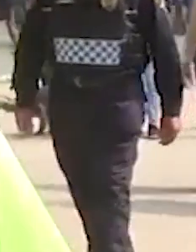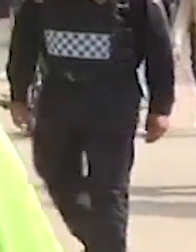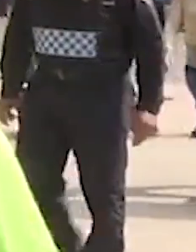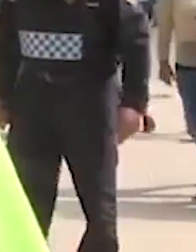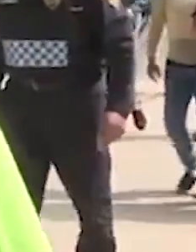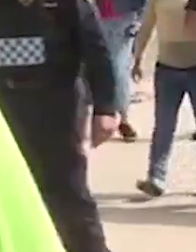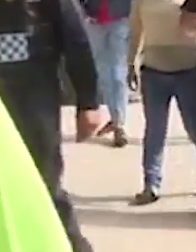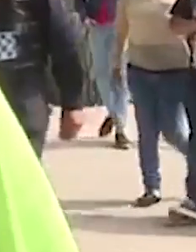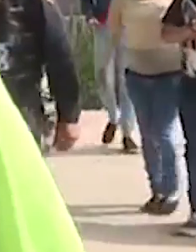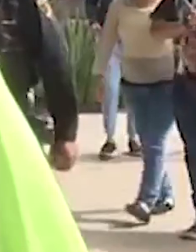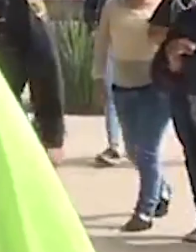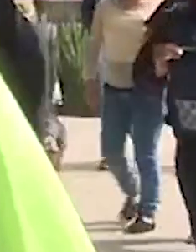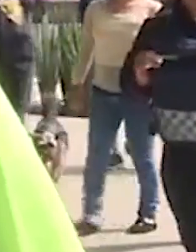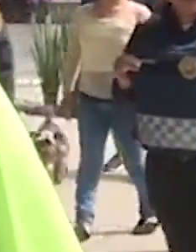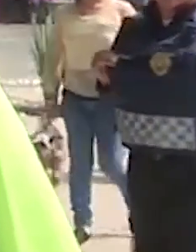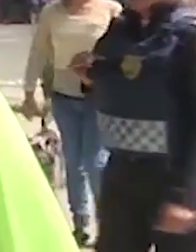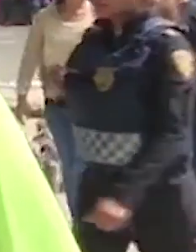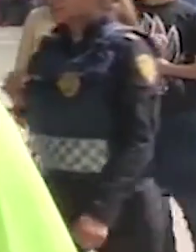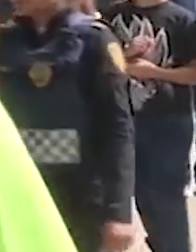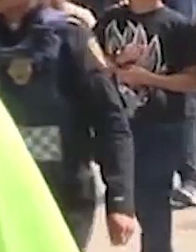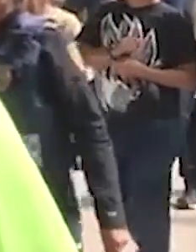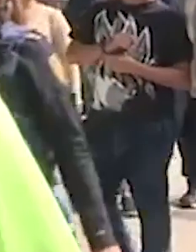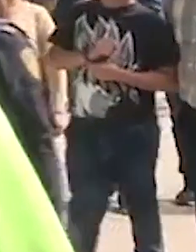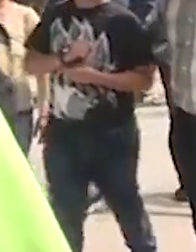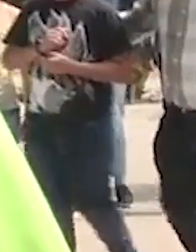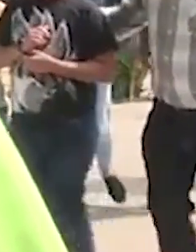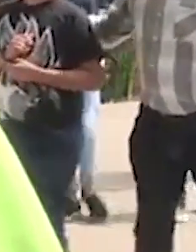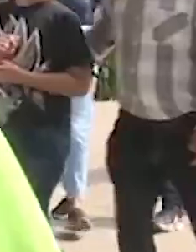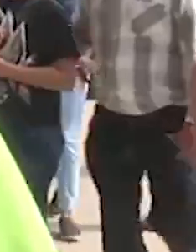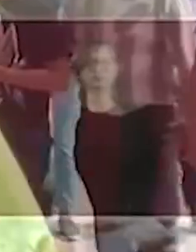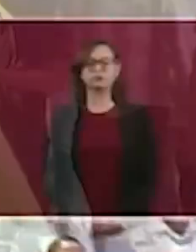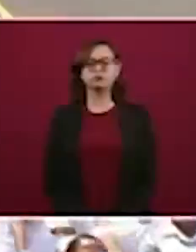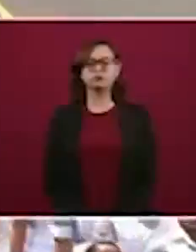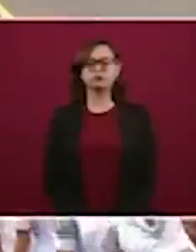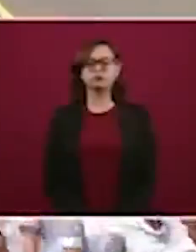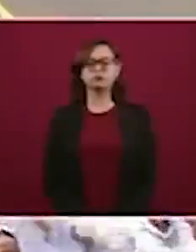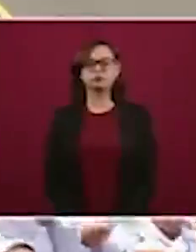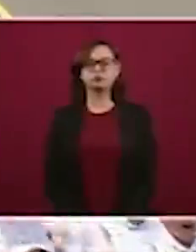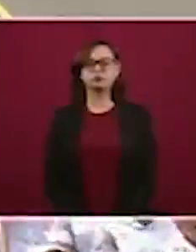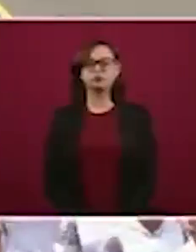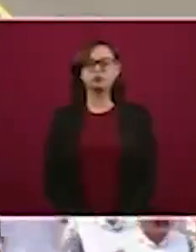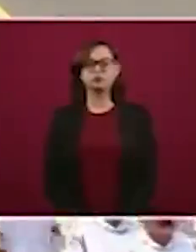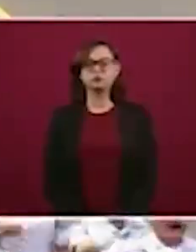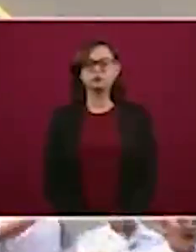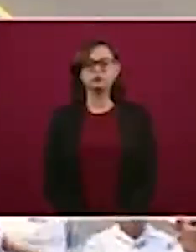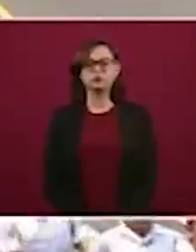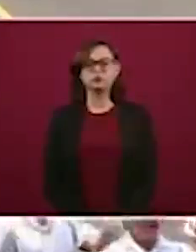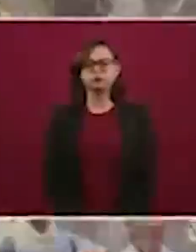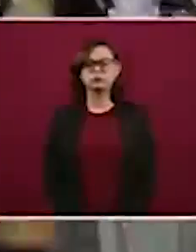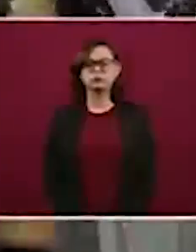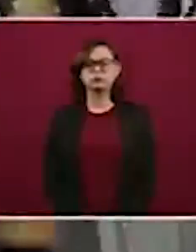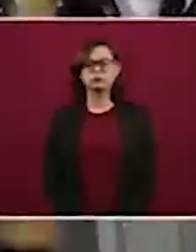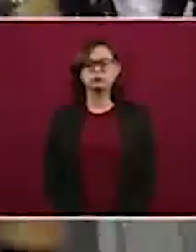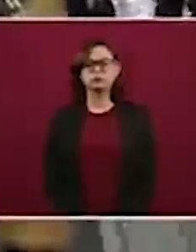¿no? Conocer lo que son nuestras Fuerzas Armadas. Morales y culturales. Ya